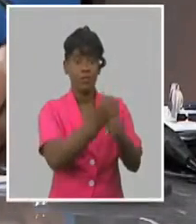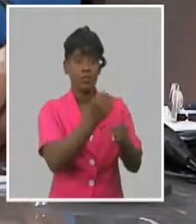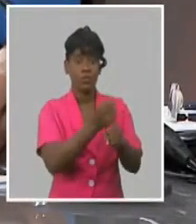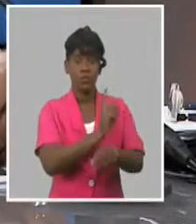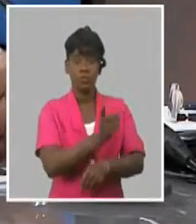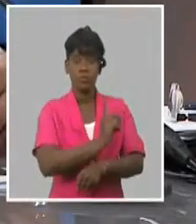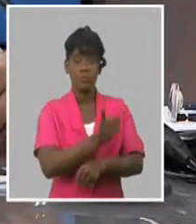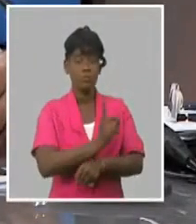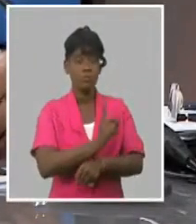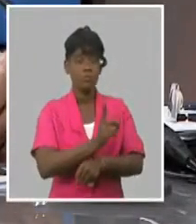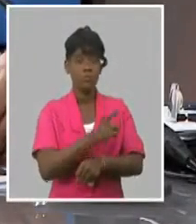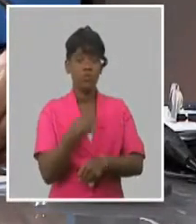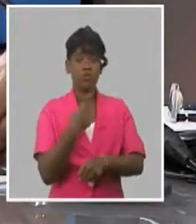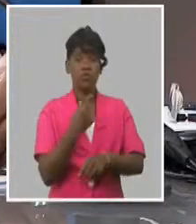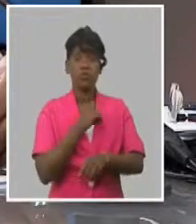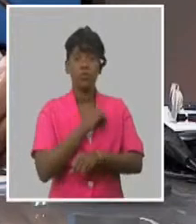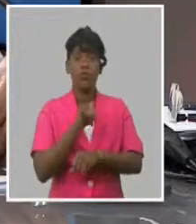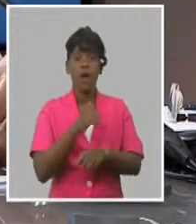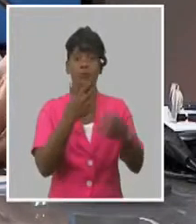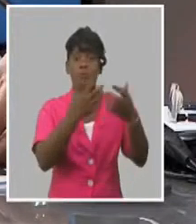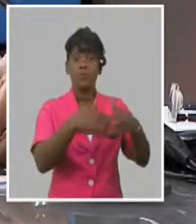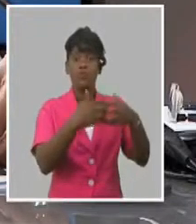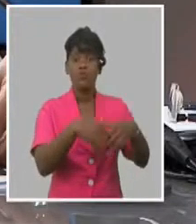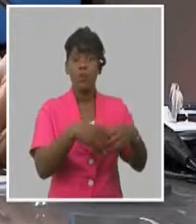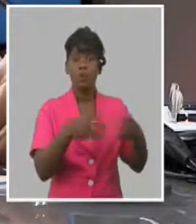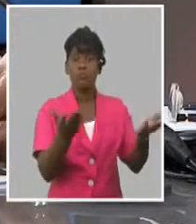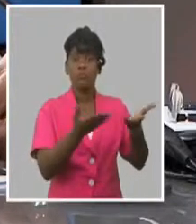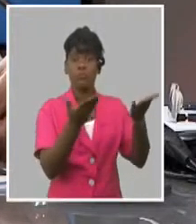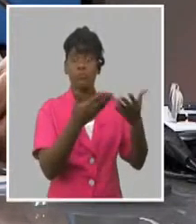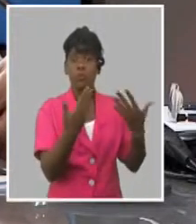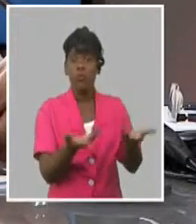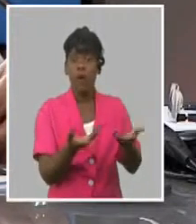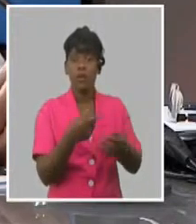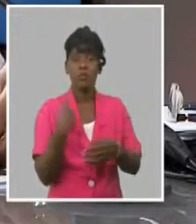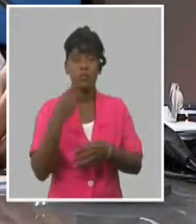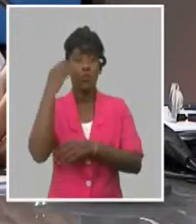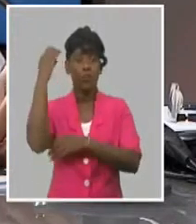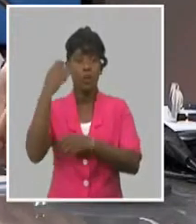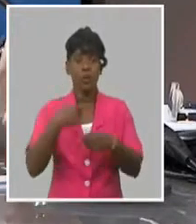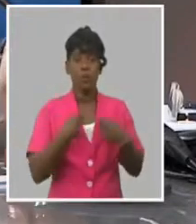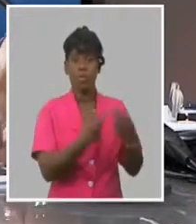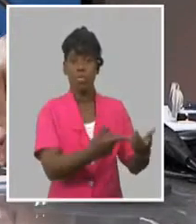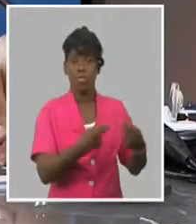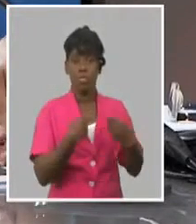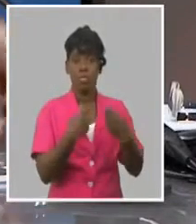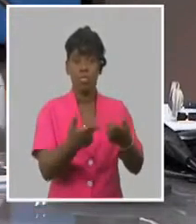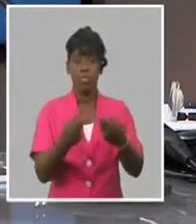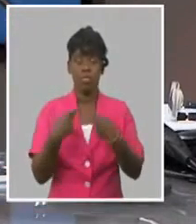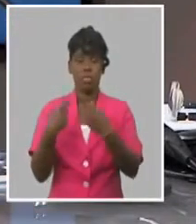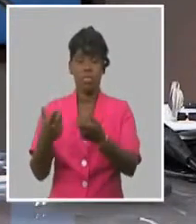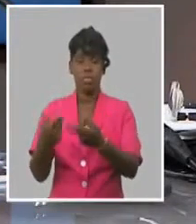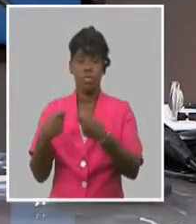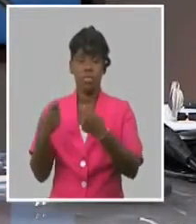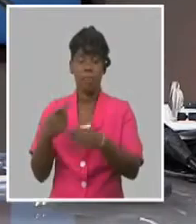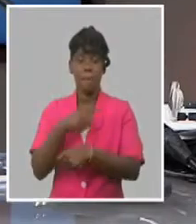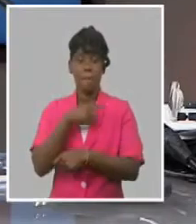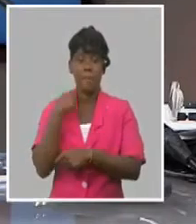Repartir la riqueza de esa forma en una sociedad. Y entonces,